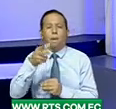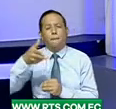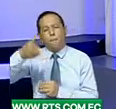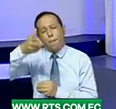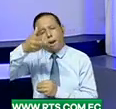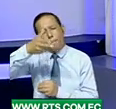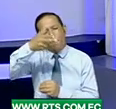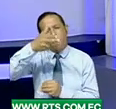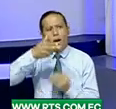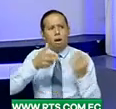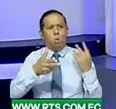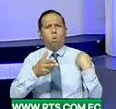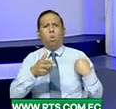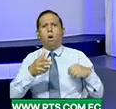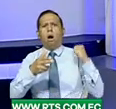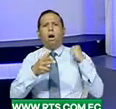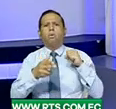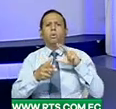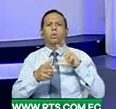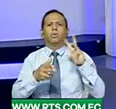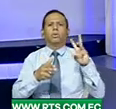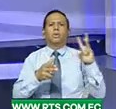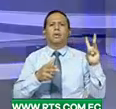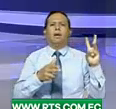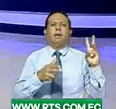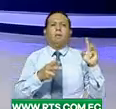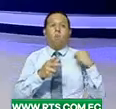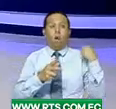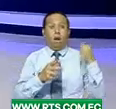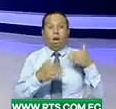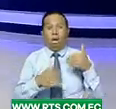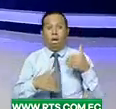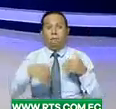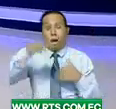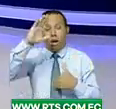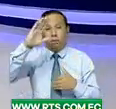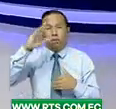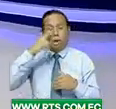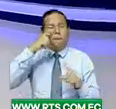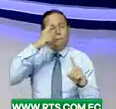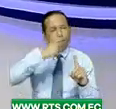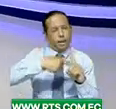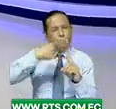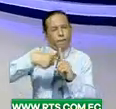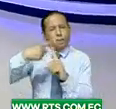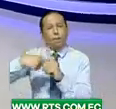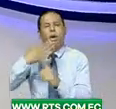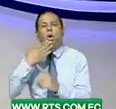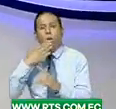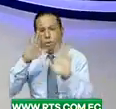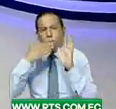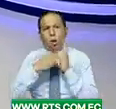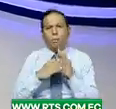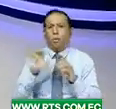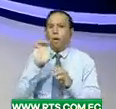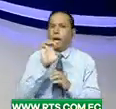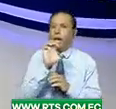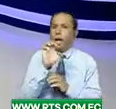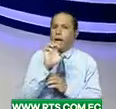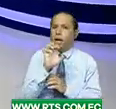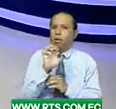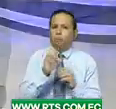176 del año pasado. ¿Pero qué ha sucedido mes a mes? Veamos. Por ejemplo, en enero